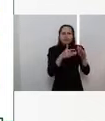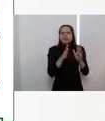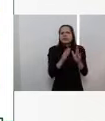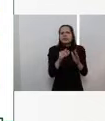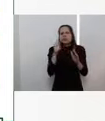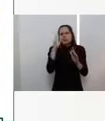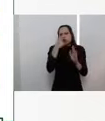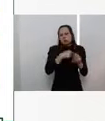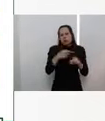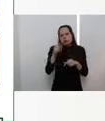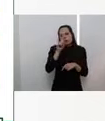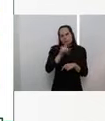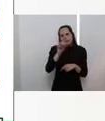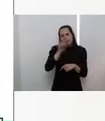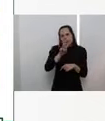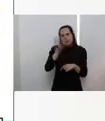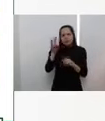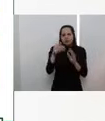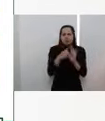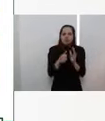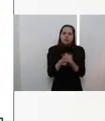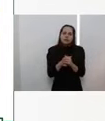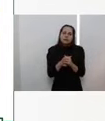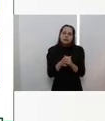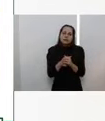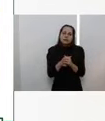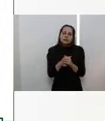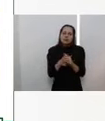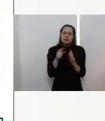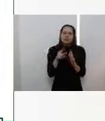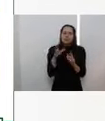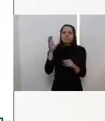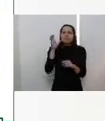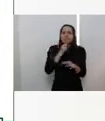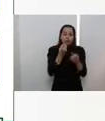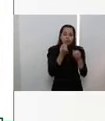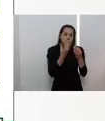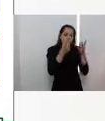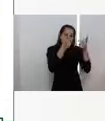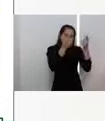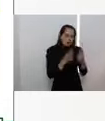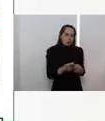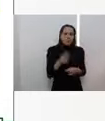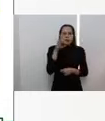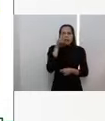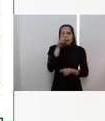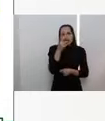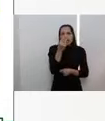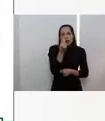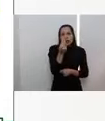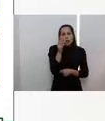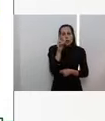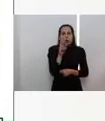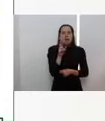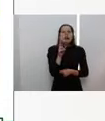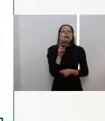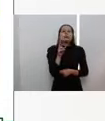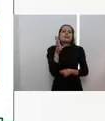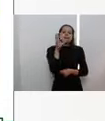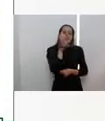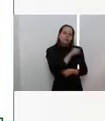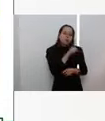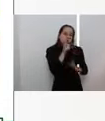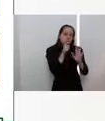y tres mil 136 y cuando vemos las el total de las p q eres sf estamos viendo que es el